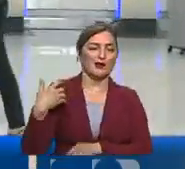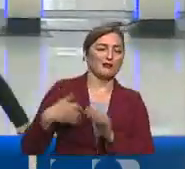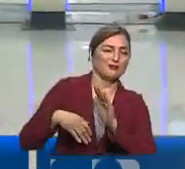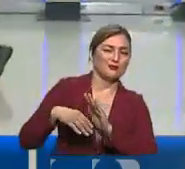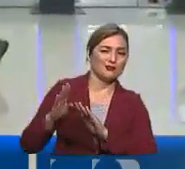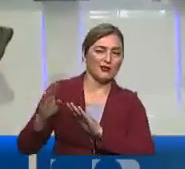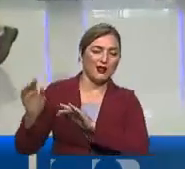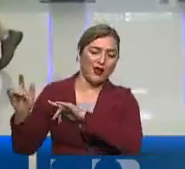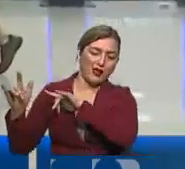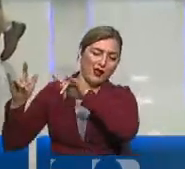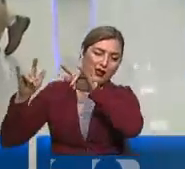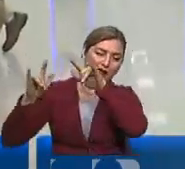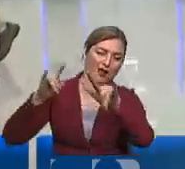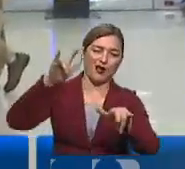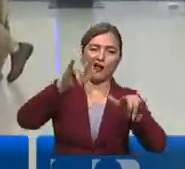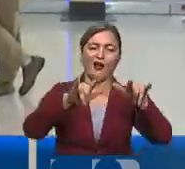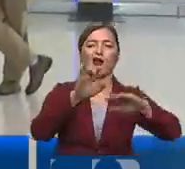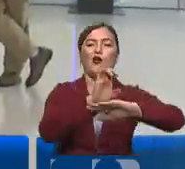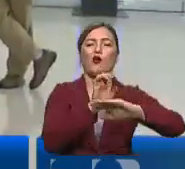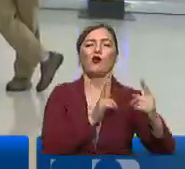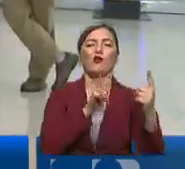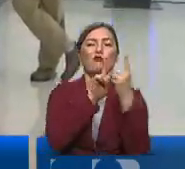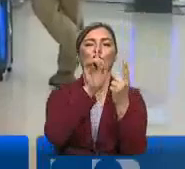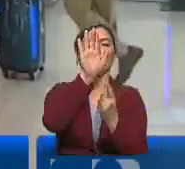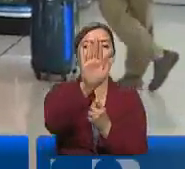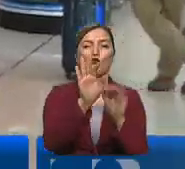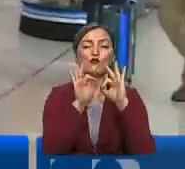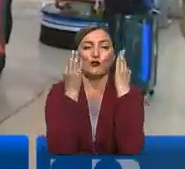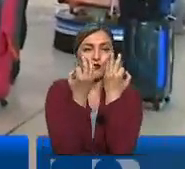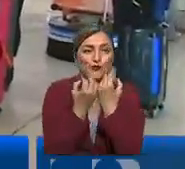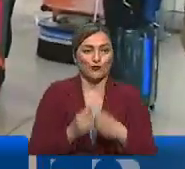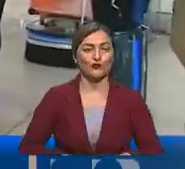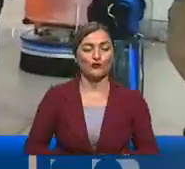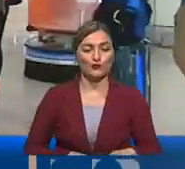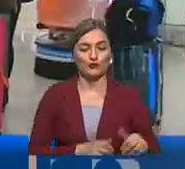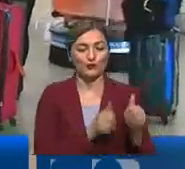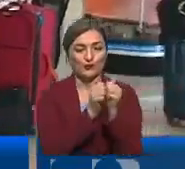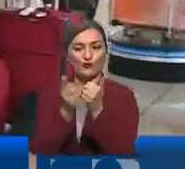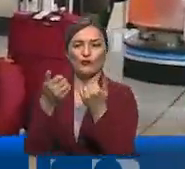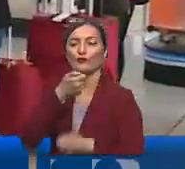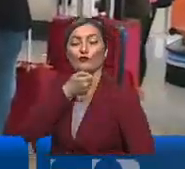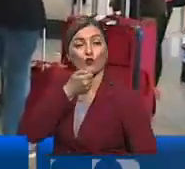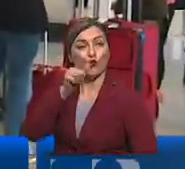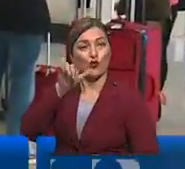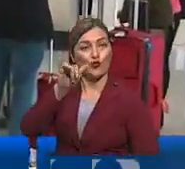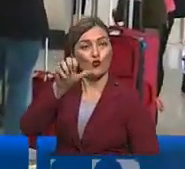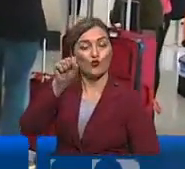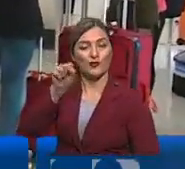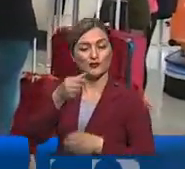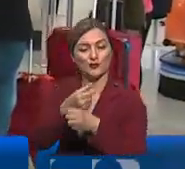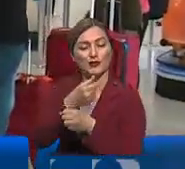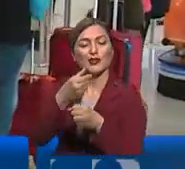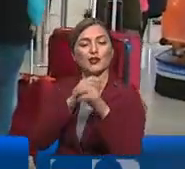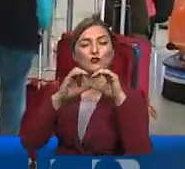mayoría llegan al país para poderse reencontrar con sus familiares. Y para eso nos acompaña esta mañana Luis Galárraga, gerente